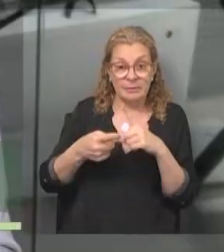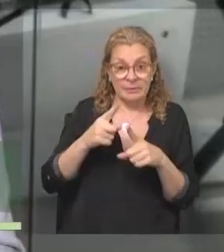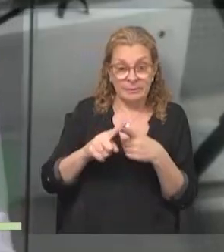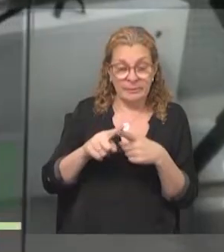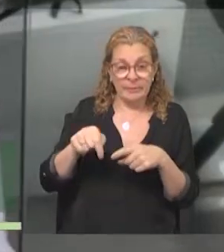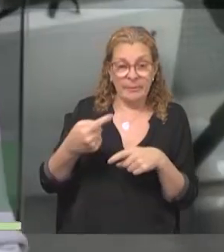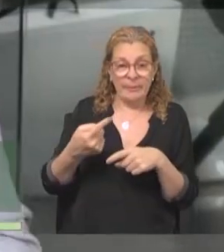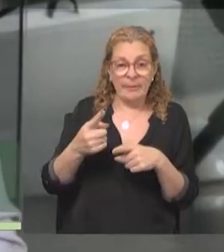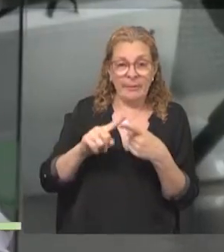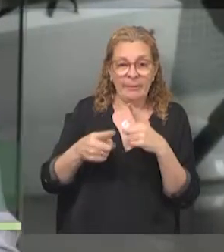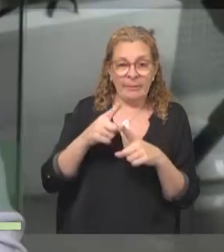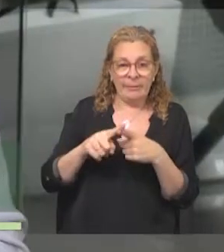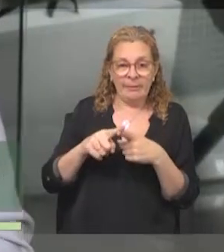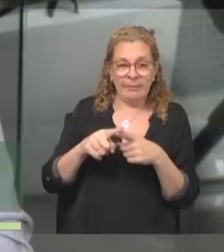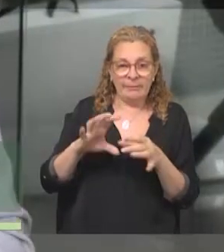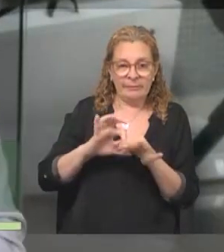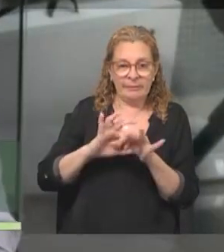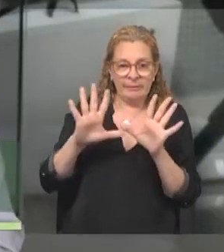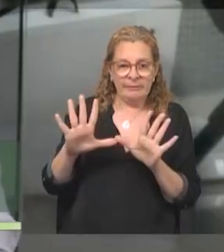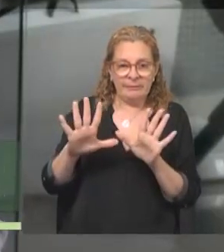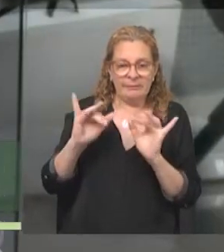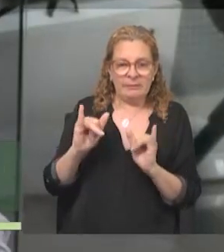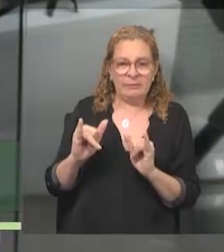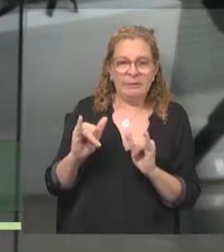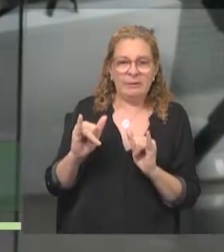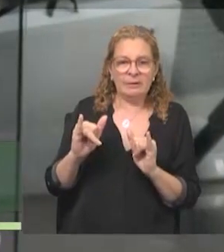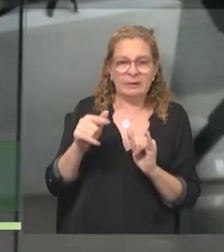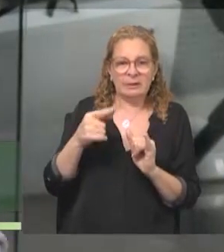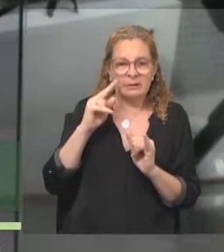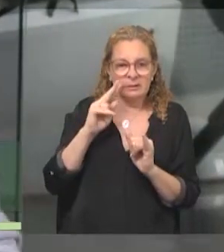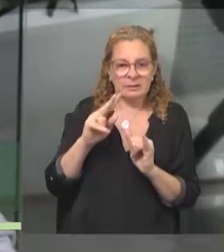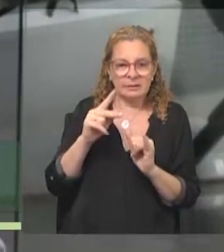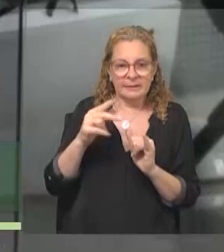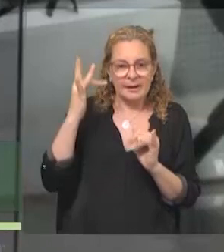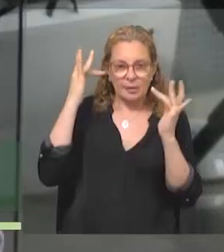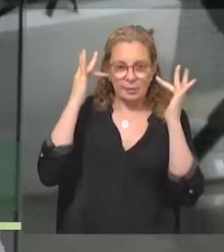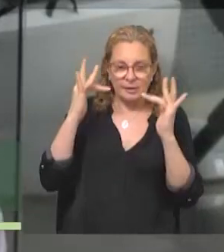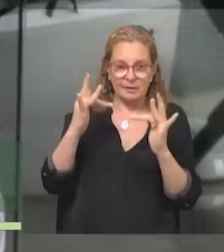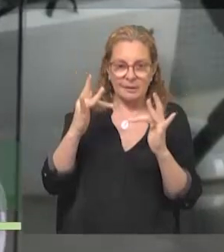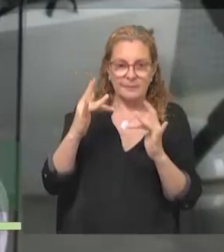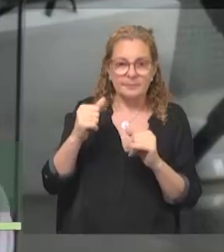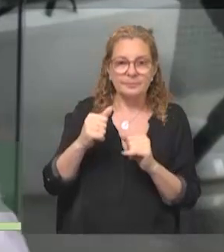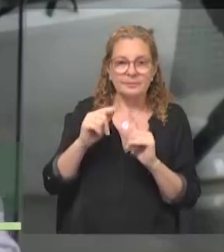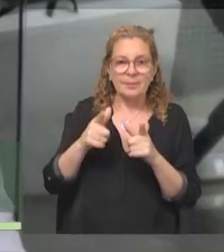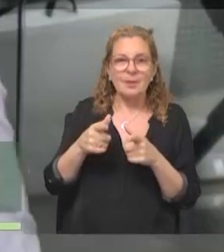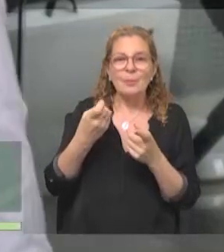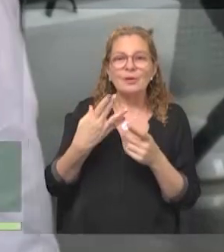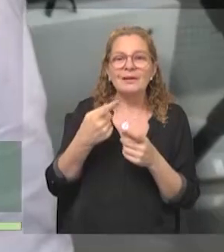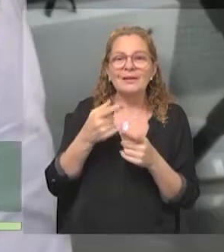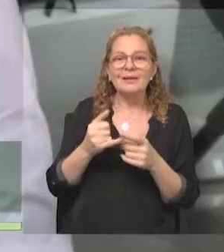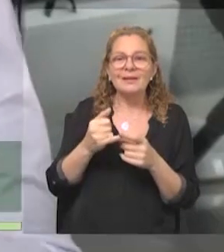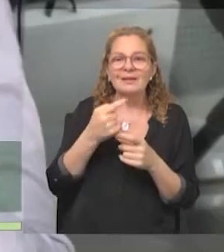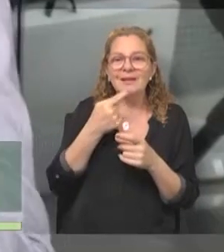pero que es bueno discutirlo en clave de democracia y en clave justamente de lo que tiene que ser educación ciudadana porque también si